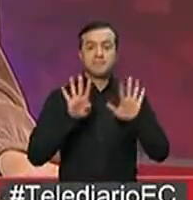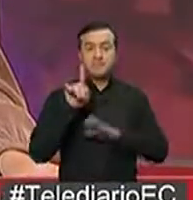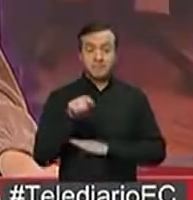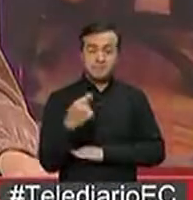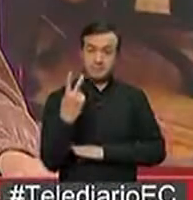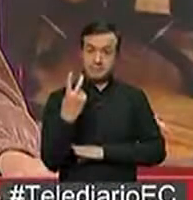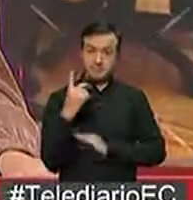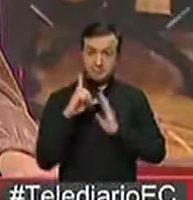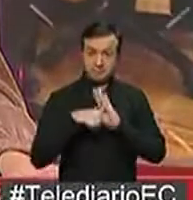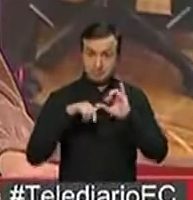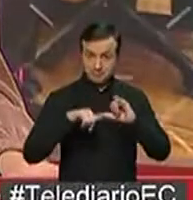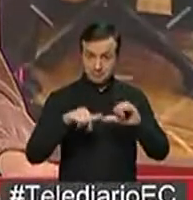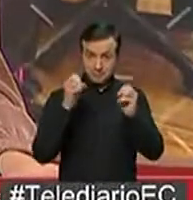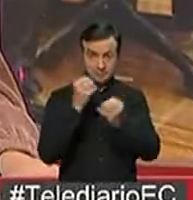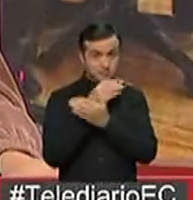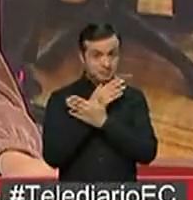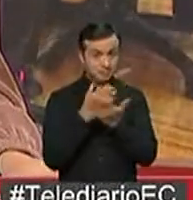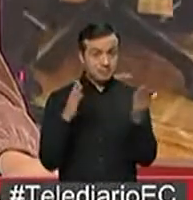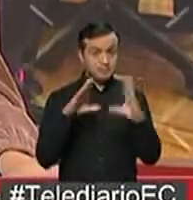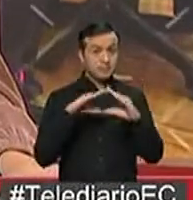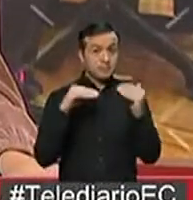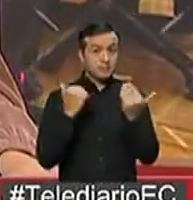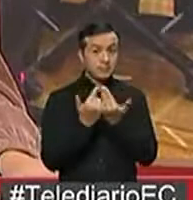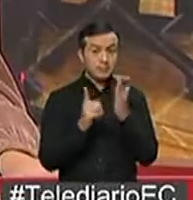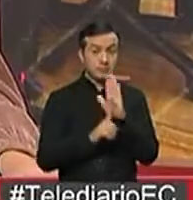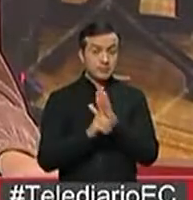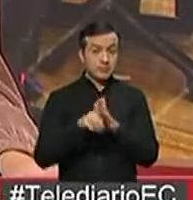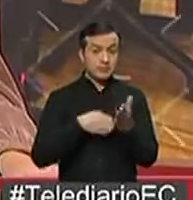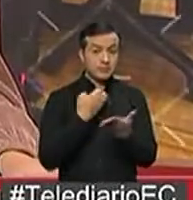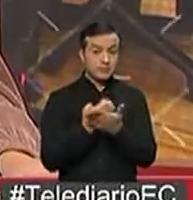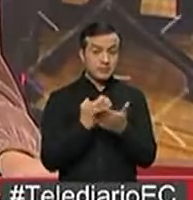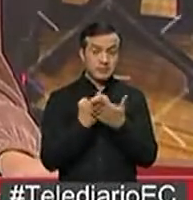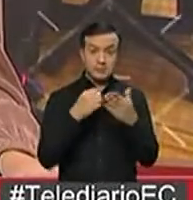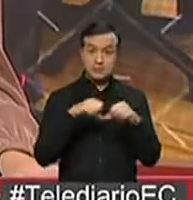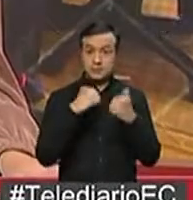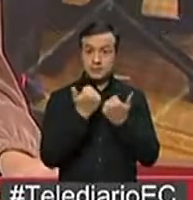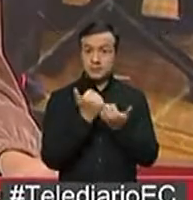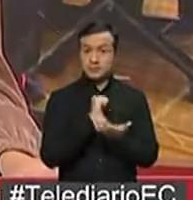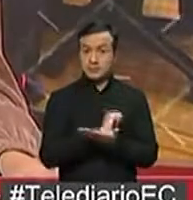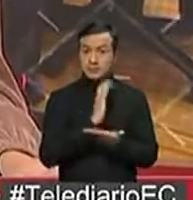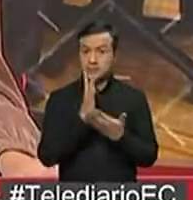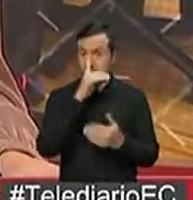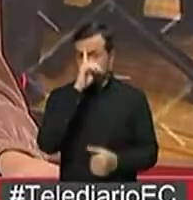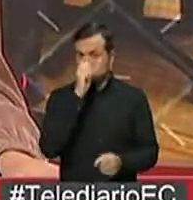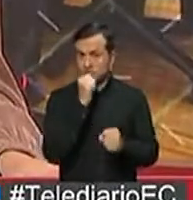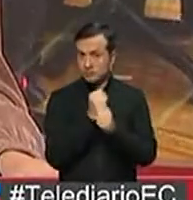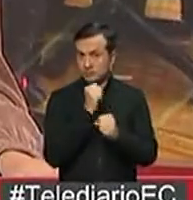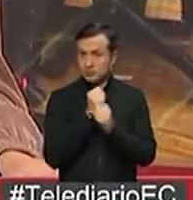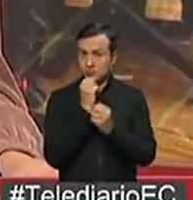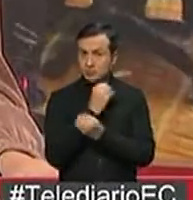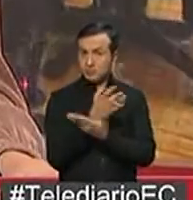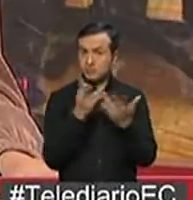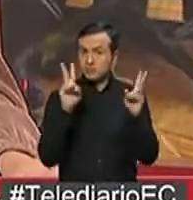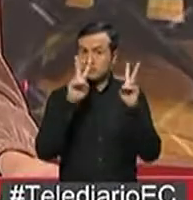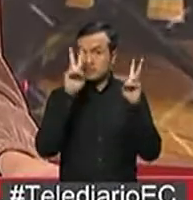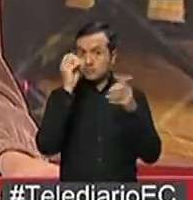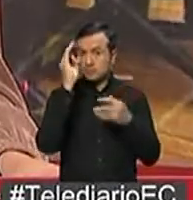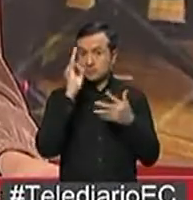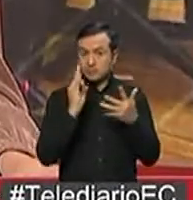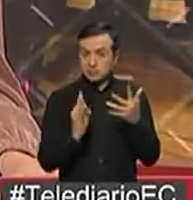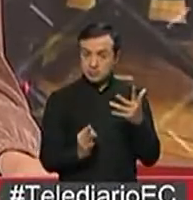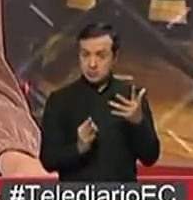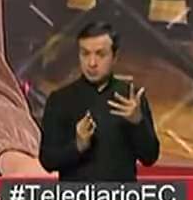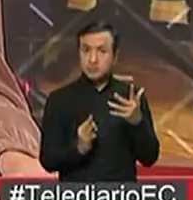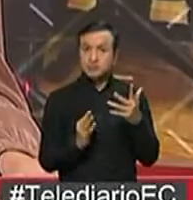Y continuamos con más información. La Comisión de Desarrollo Económico de la Asamblea Nacional trabaja en el informe respectivo sobre la proforma